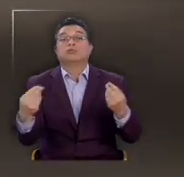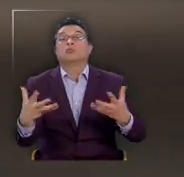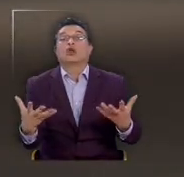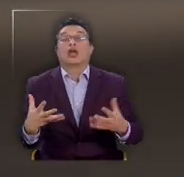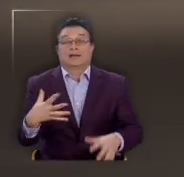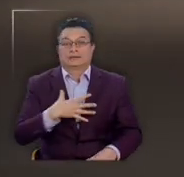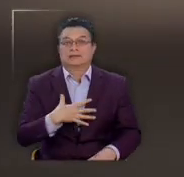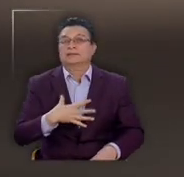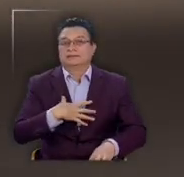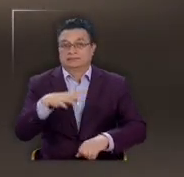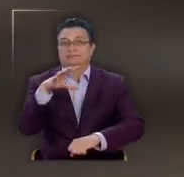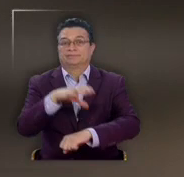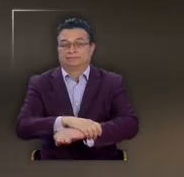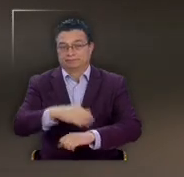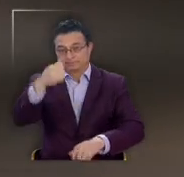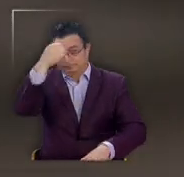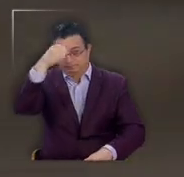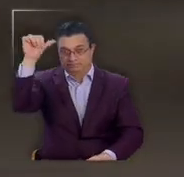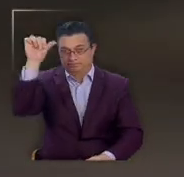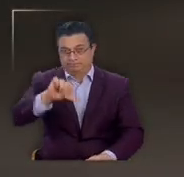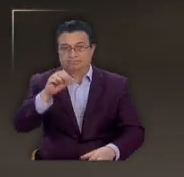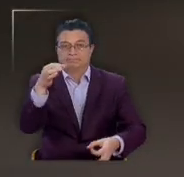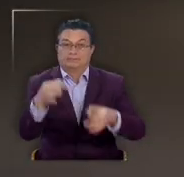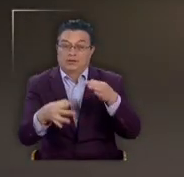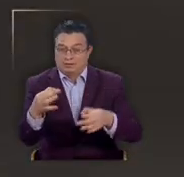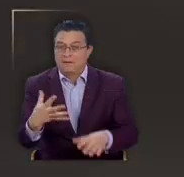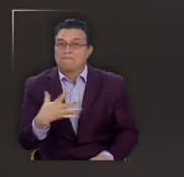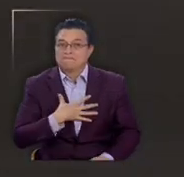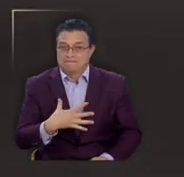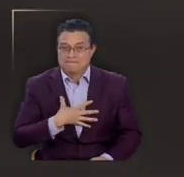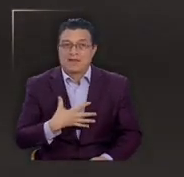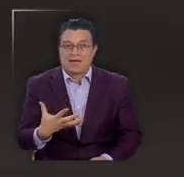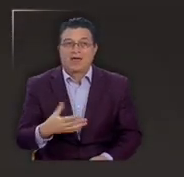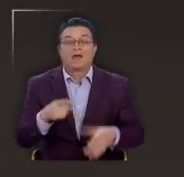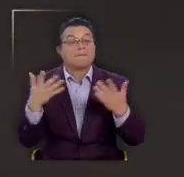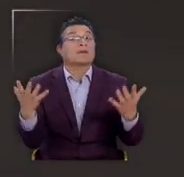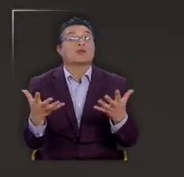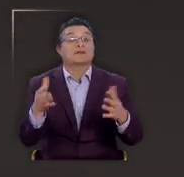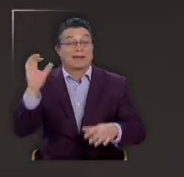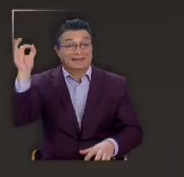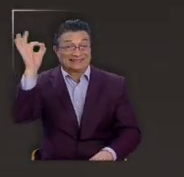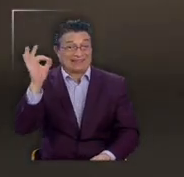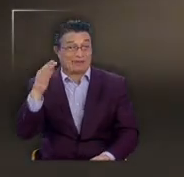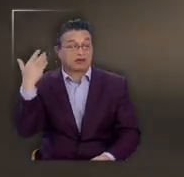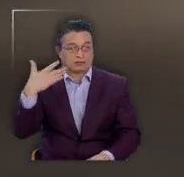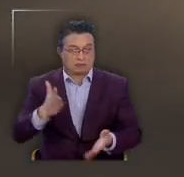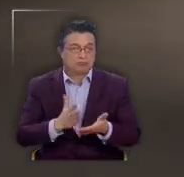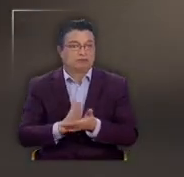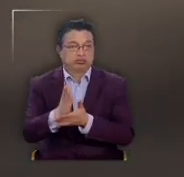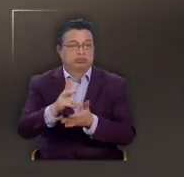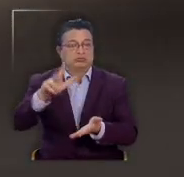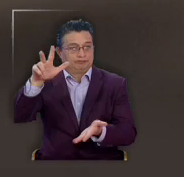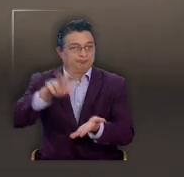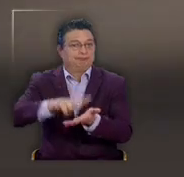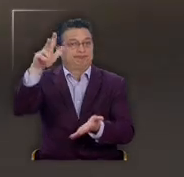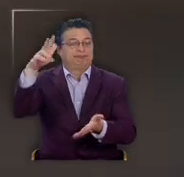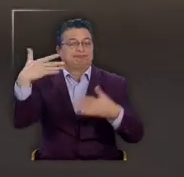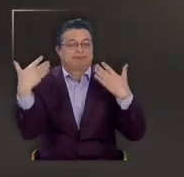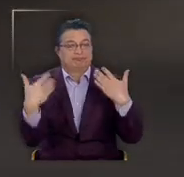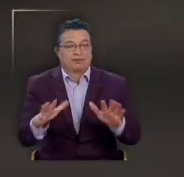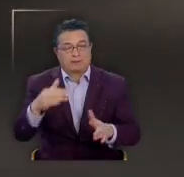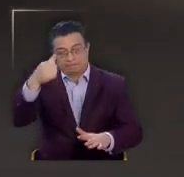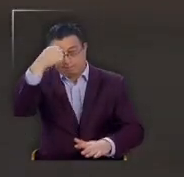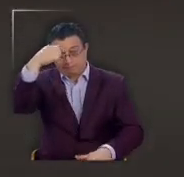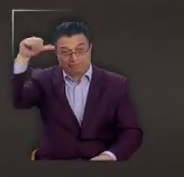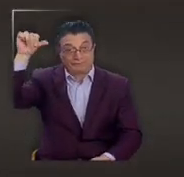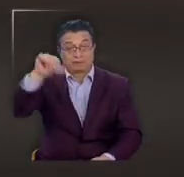temor por ser detenidos, sancionados y juzgados. Esto debido a que desde el sábado, tras la publicación en el Diario Oficial, las penas